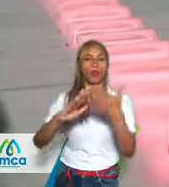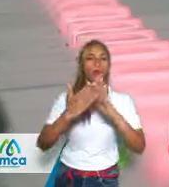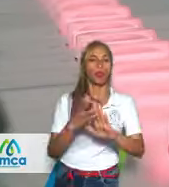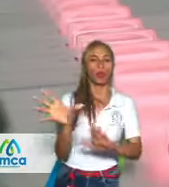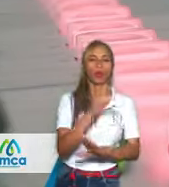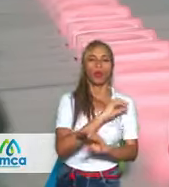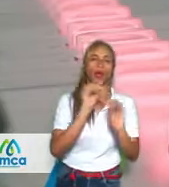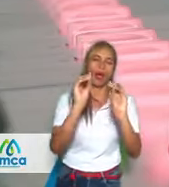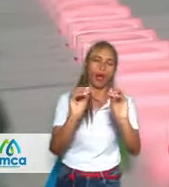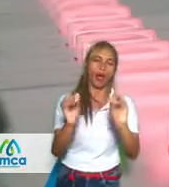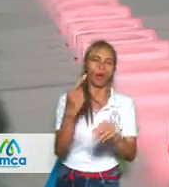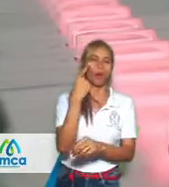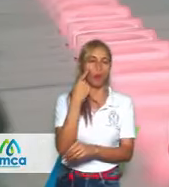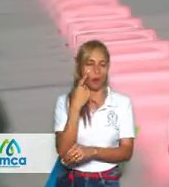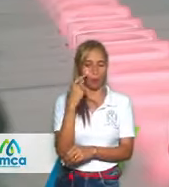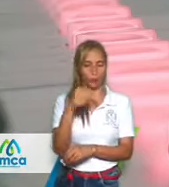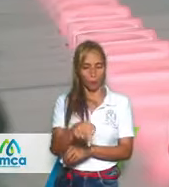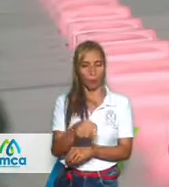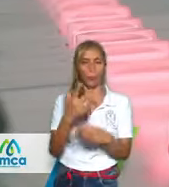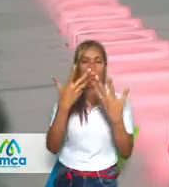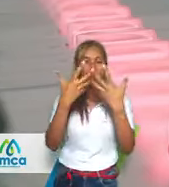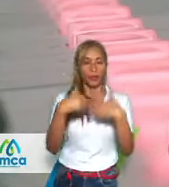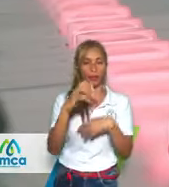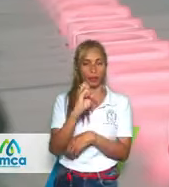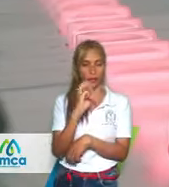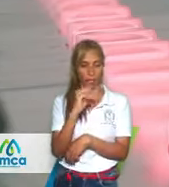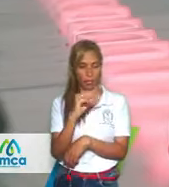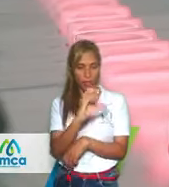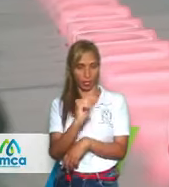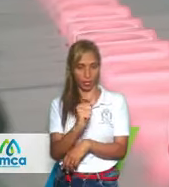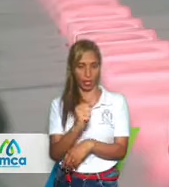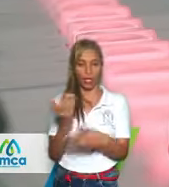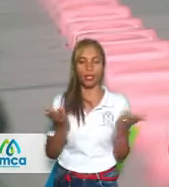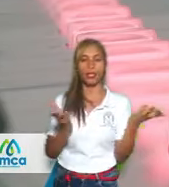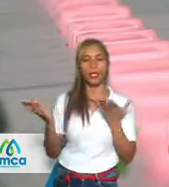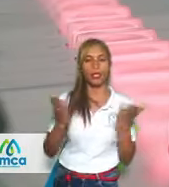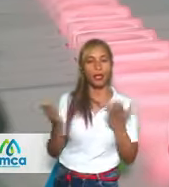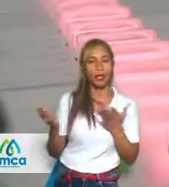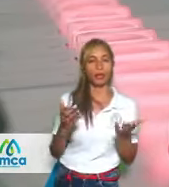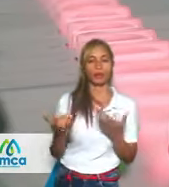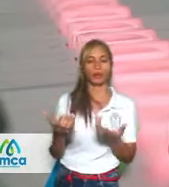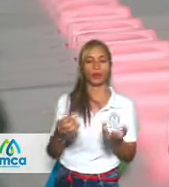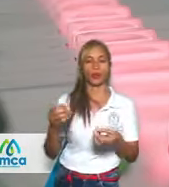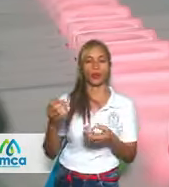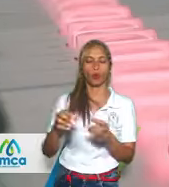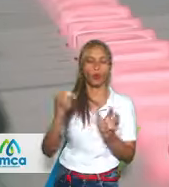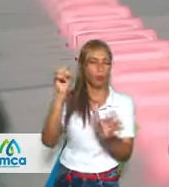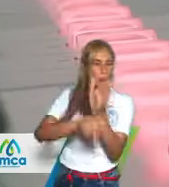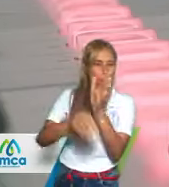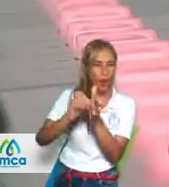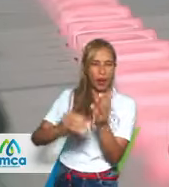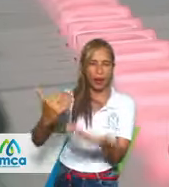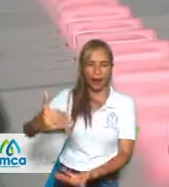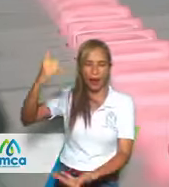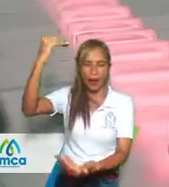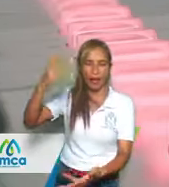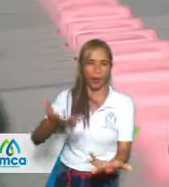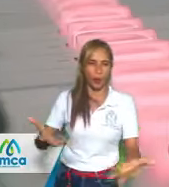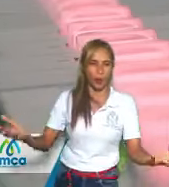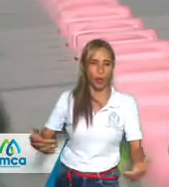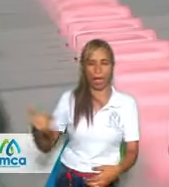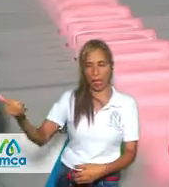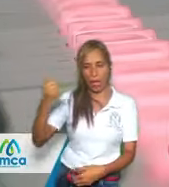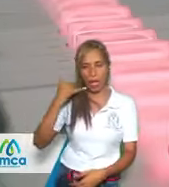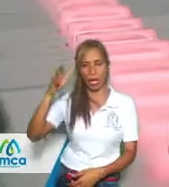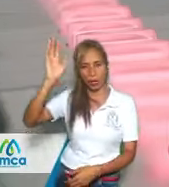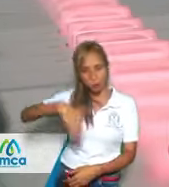Públicas de Calarcá tiene la prestación del servicio de recolección de residuos especiales para no dejarlos en zonas no autorizadas, y que al fin y al